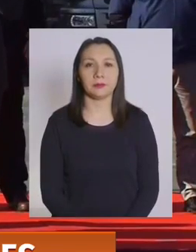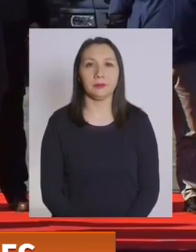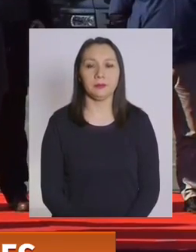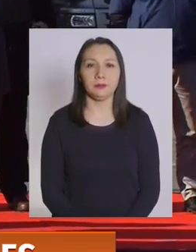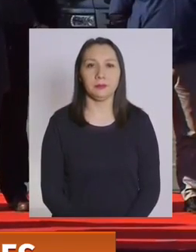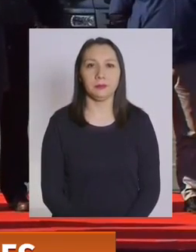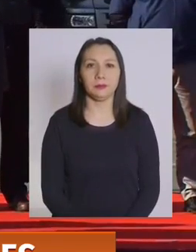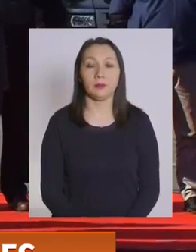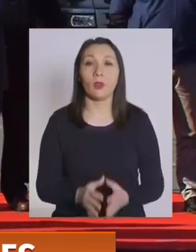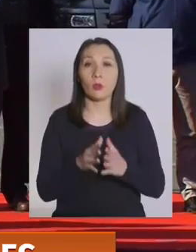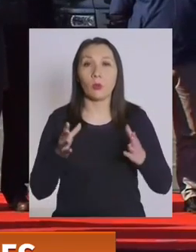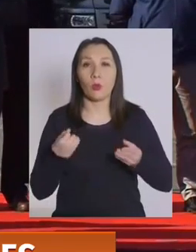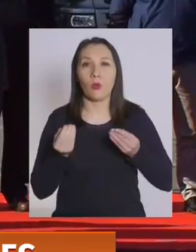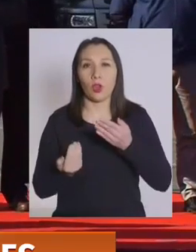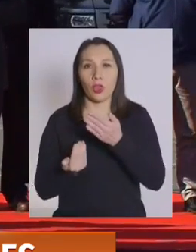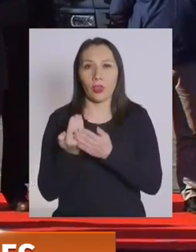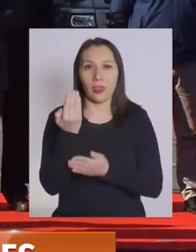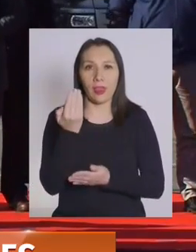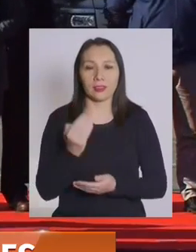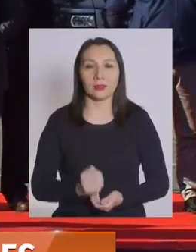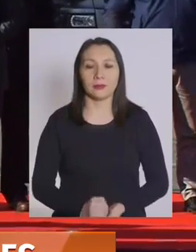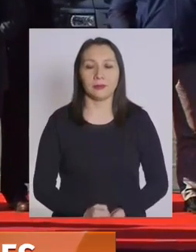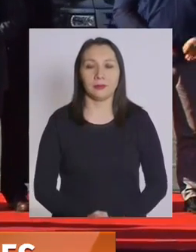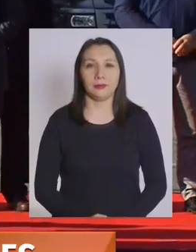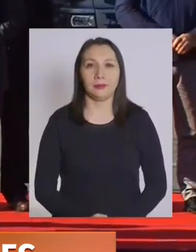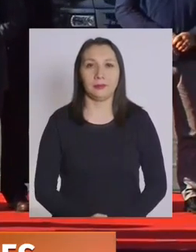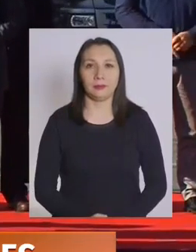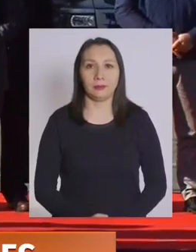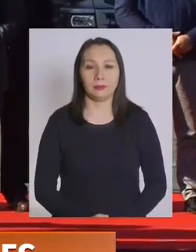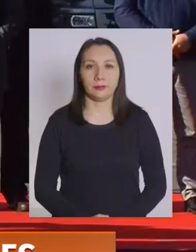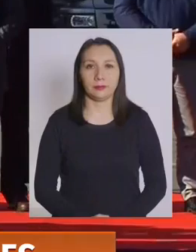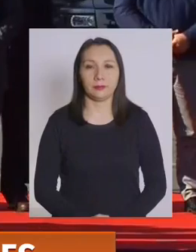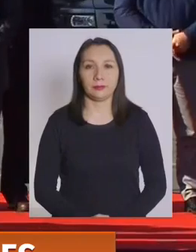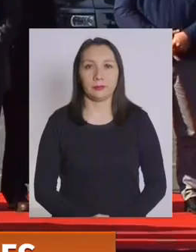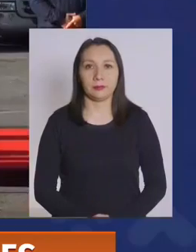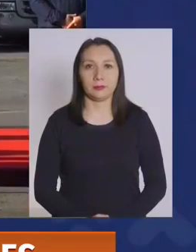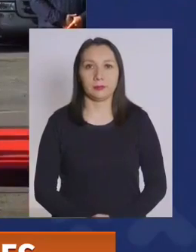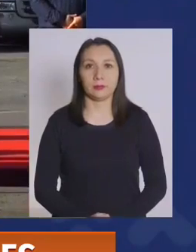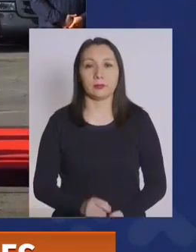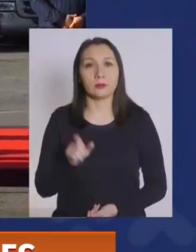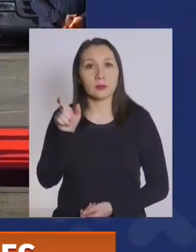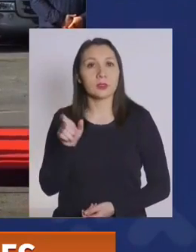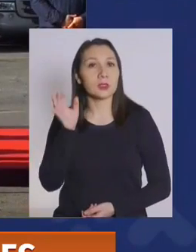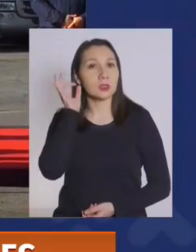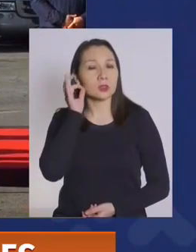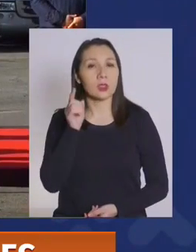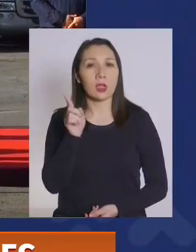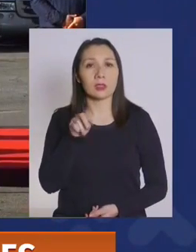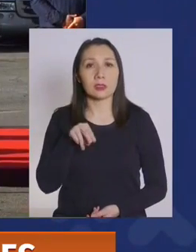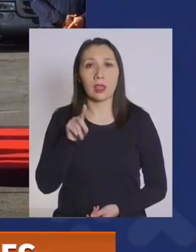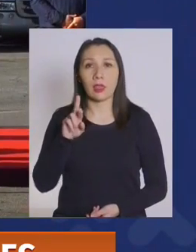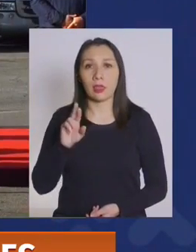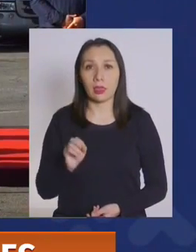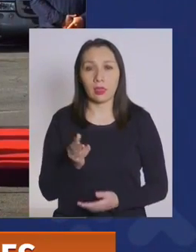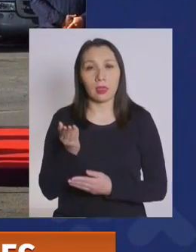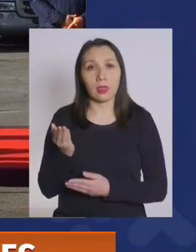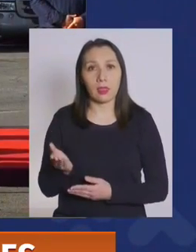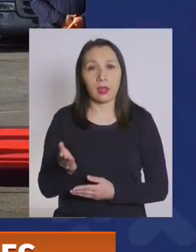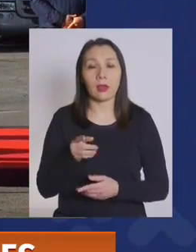con el gremio. Escuchamos al presidente de la República, Sebastián Piñera. Señora Sandra, señores